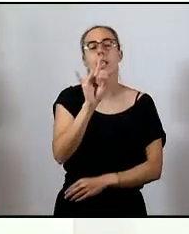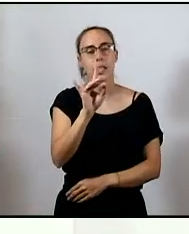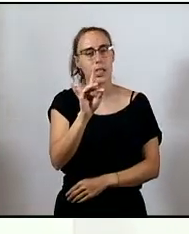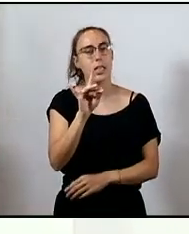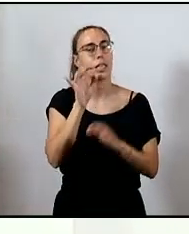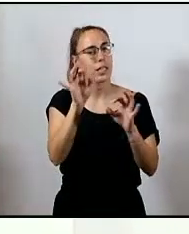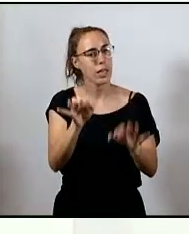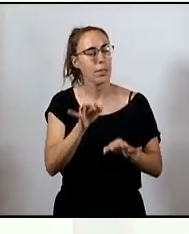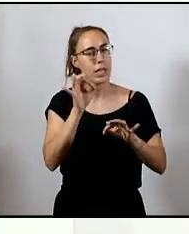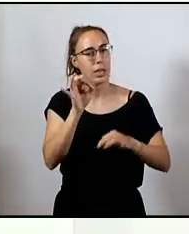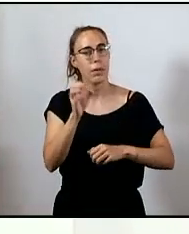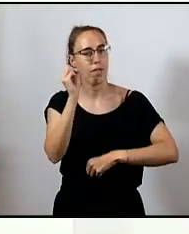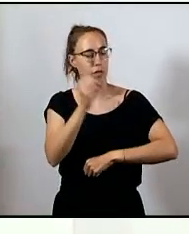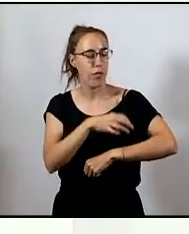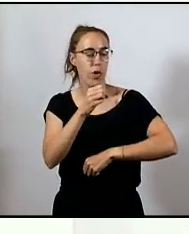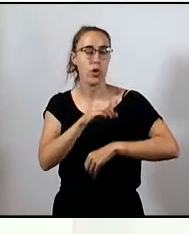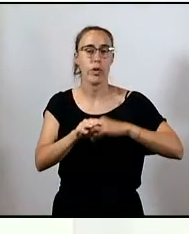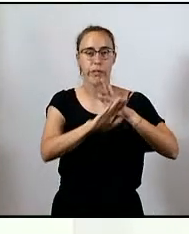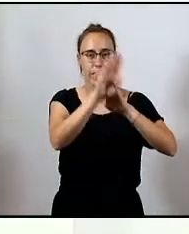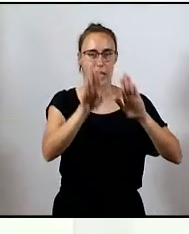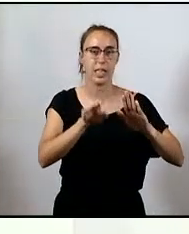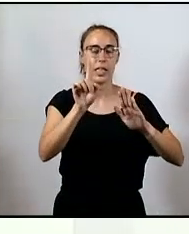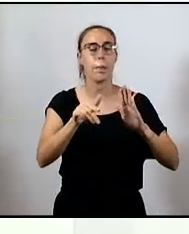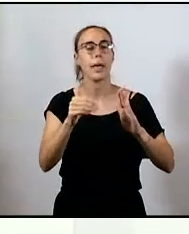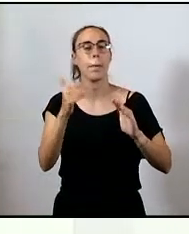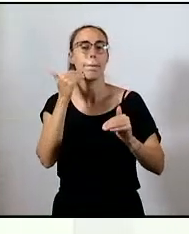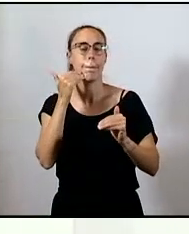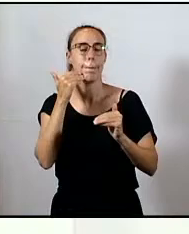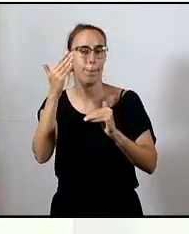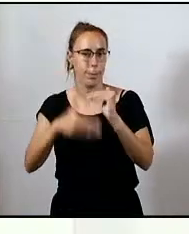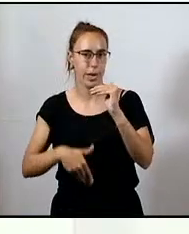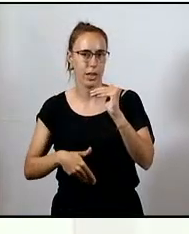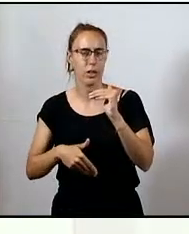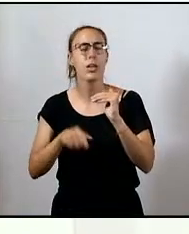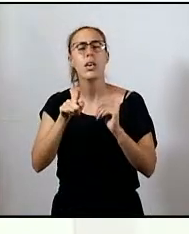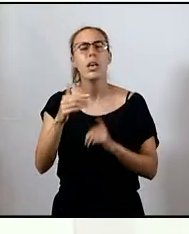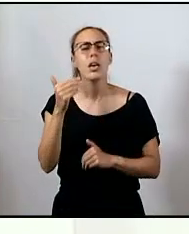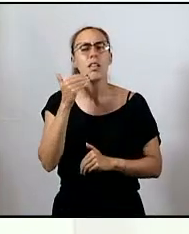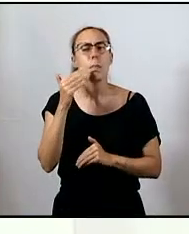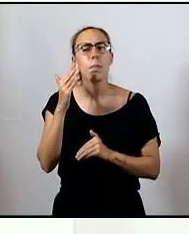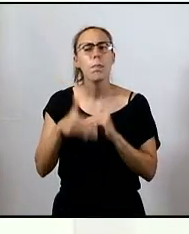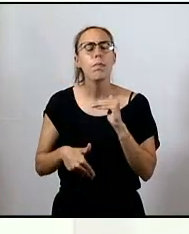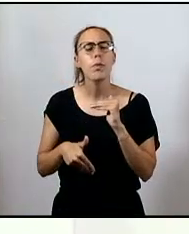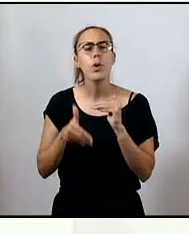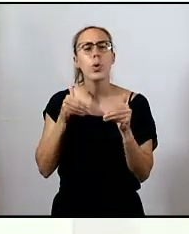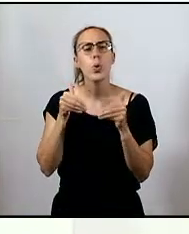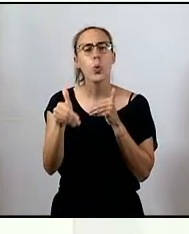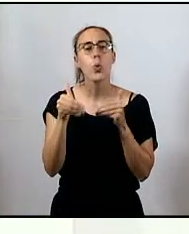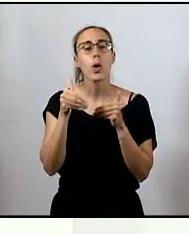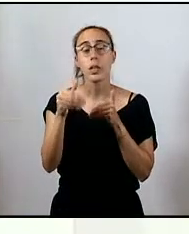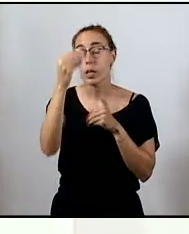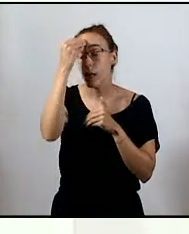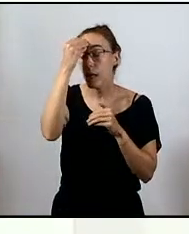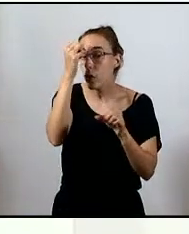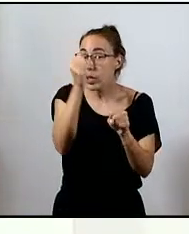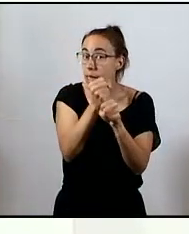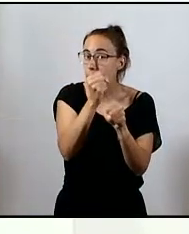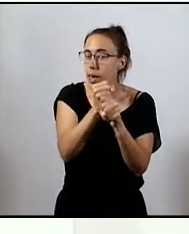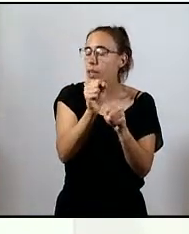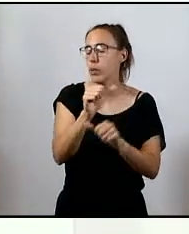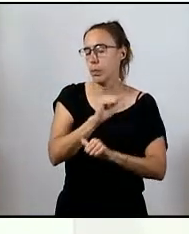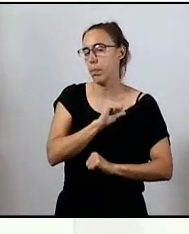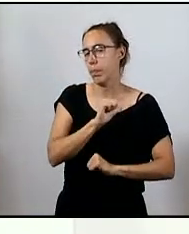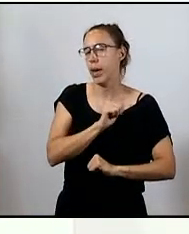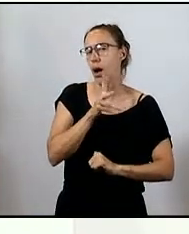fondos finalistas y con los plazos, sí. ¿Qué plazo estamos manejando? Creo que estamos trabajando, te lo voy a decir, pero creo que estamos hablando